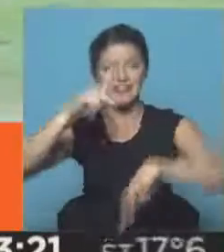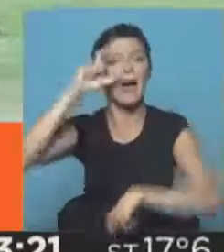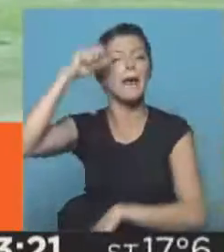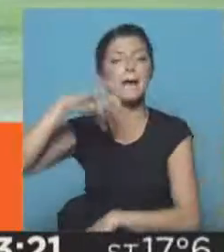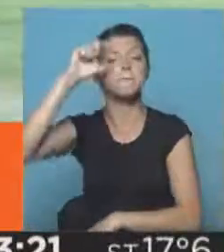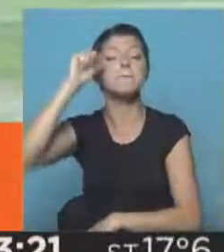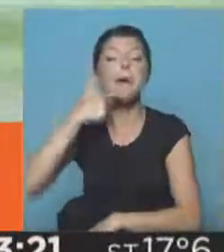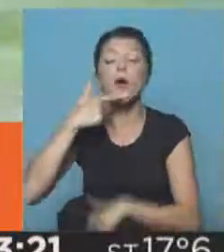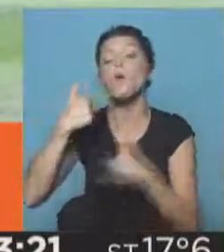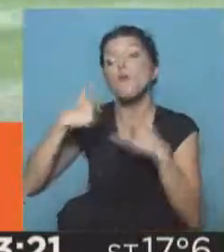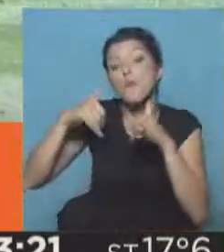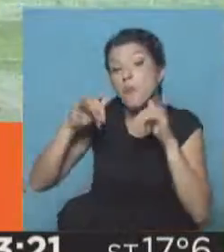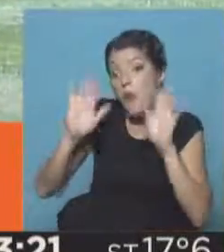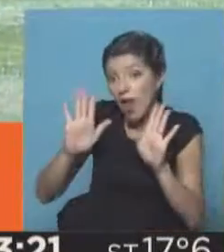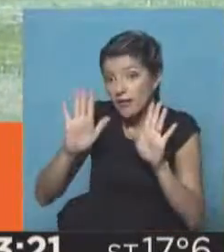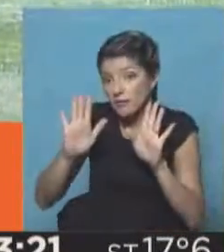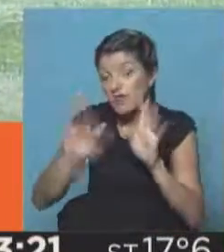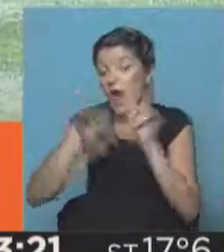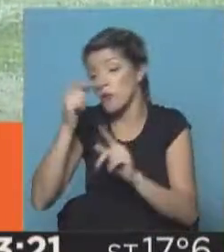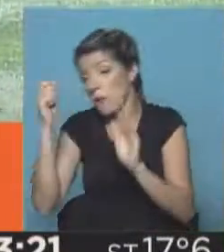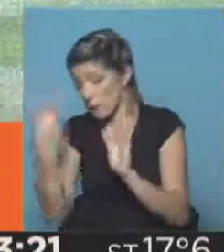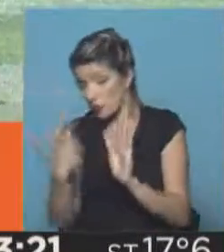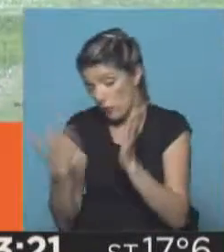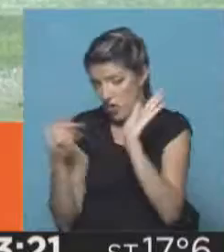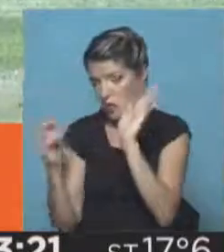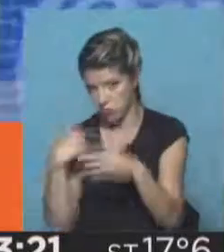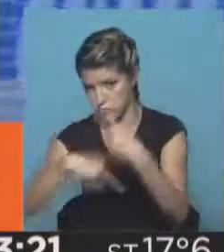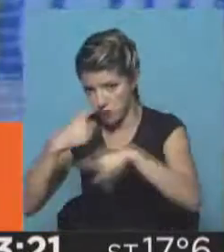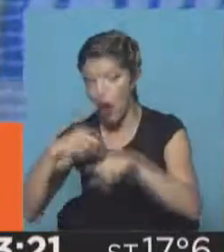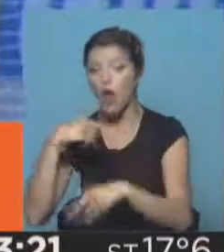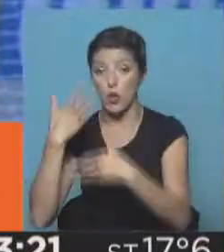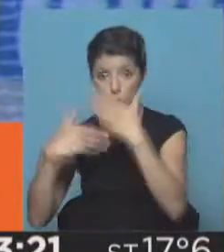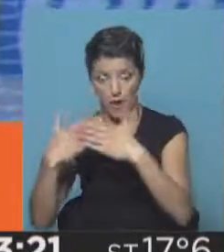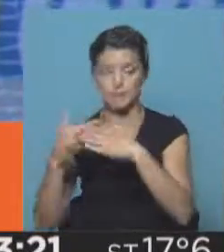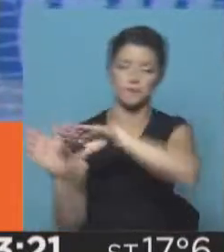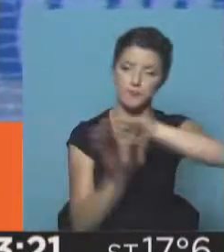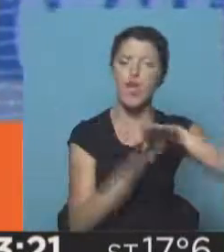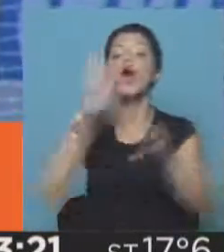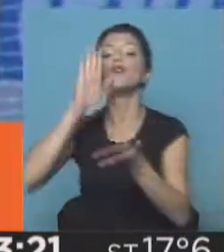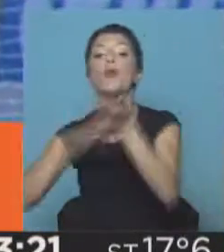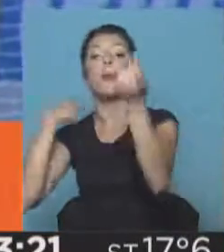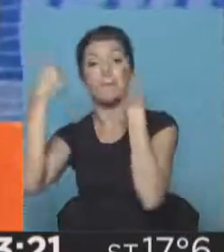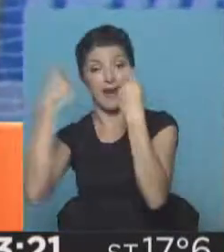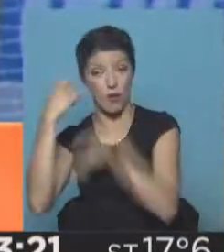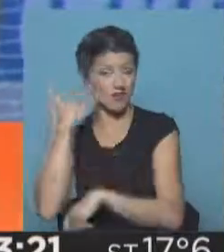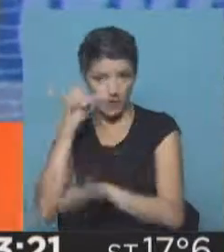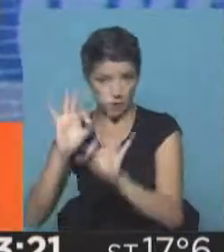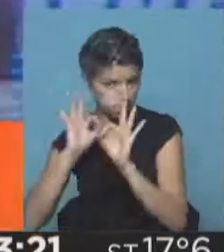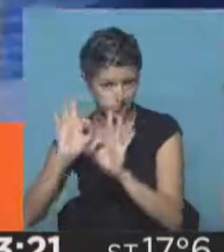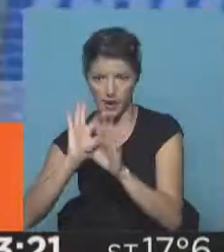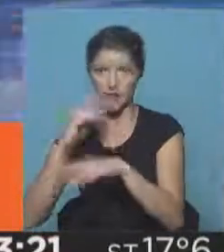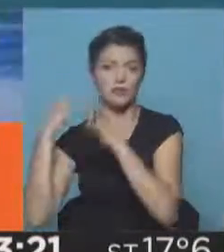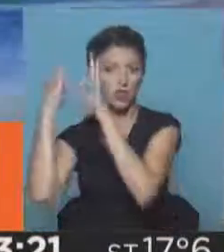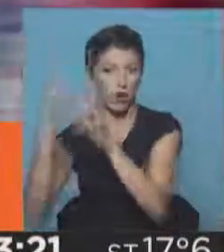por ahí tendrá algunos minutos. Con respecto a Paraguay, ya se encuentra, por supuesto, como el seleccionado argentino de fútbol en